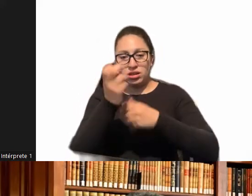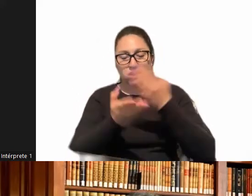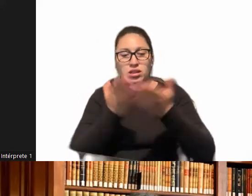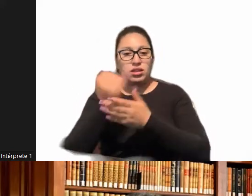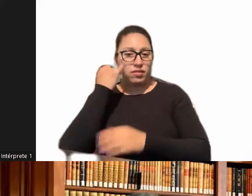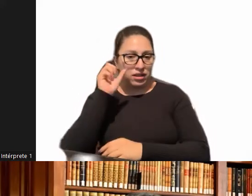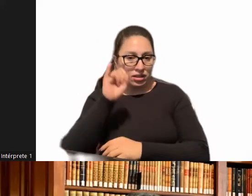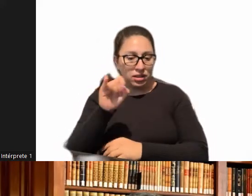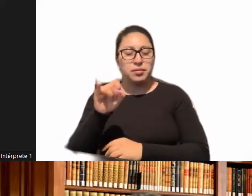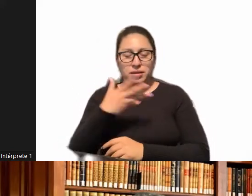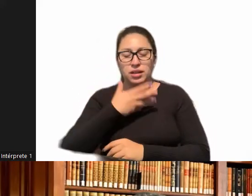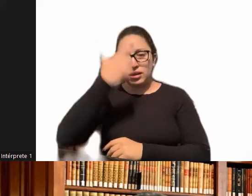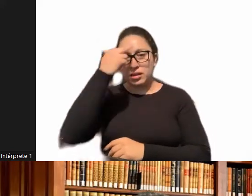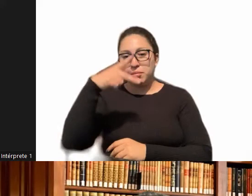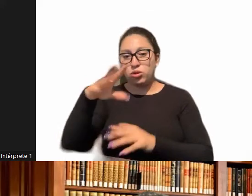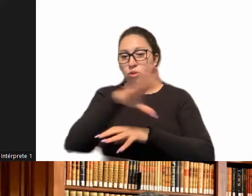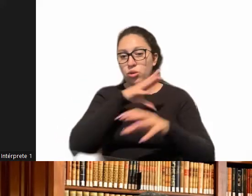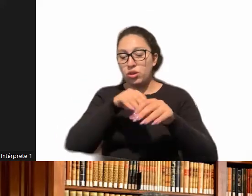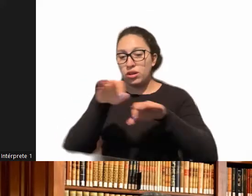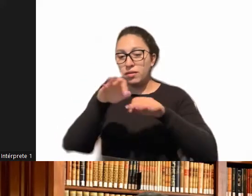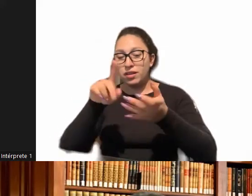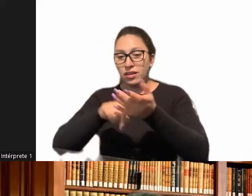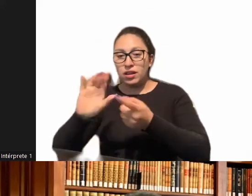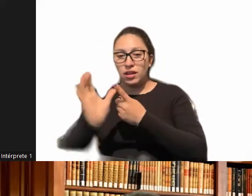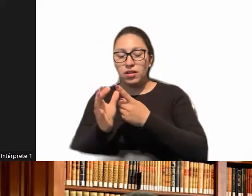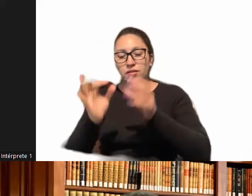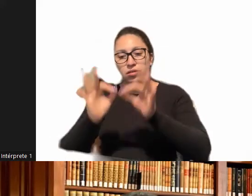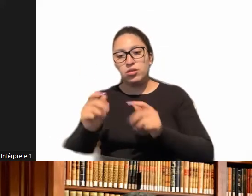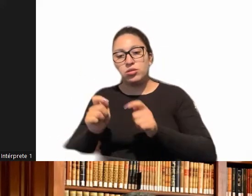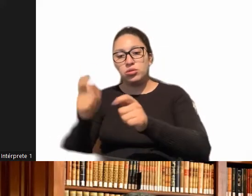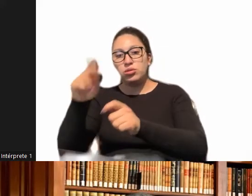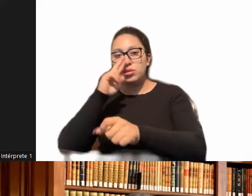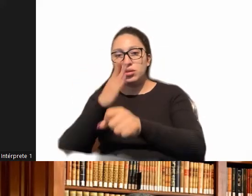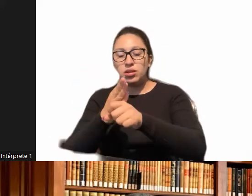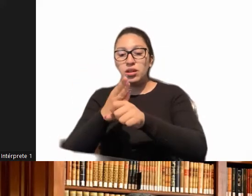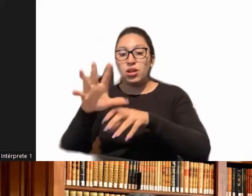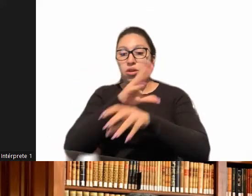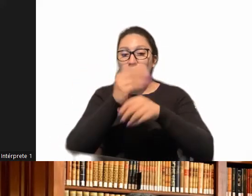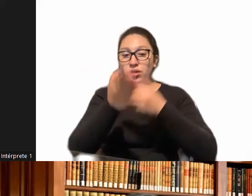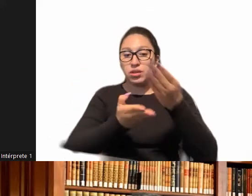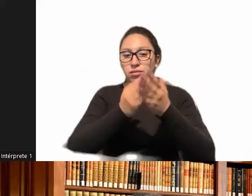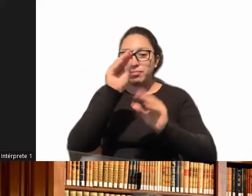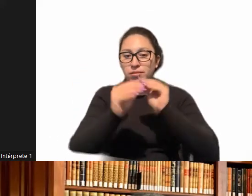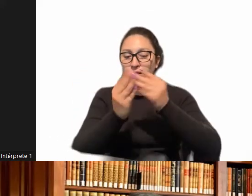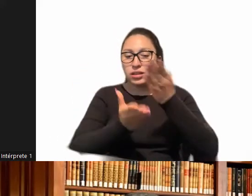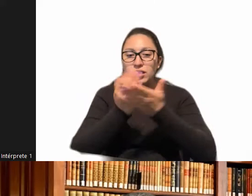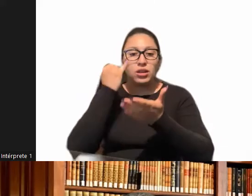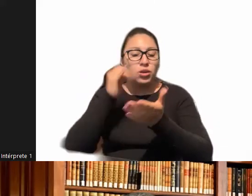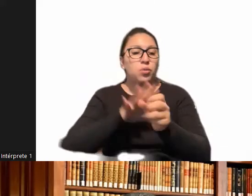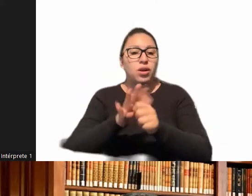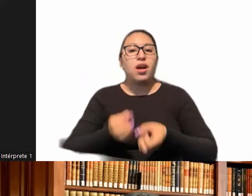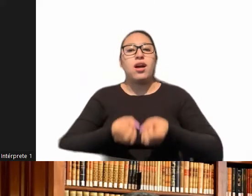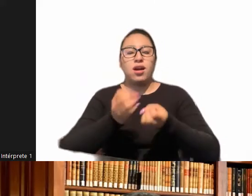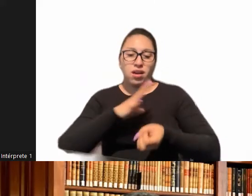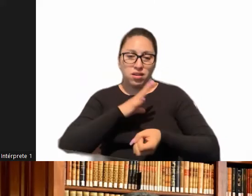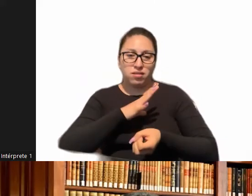que el trabajo de la comisión es referir precisamente en los dictámenes los puntos o digamos, los